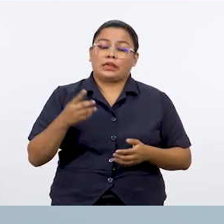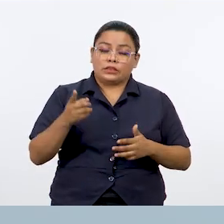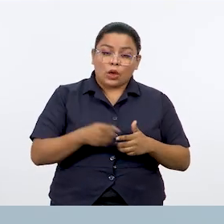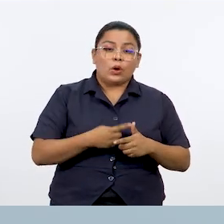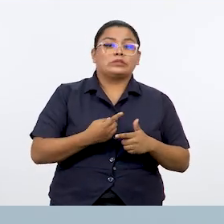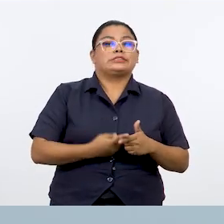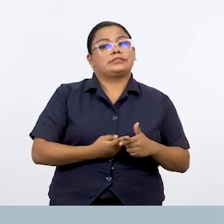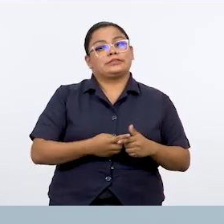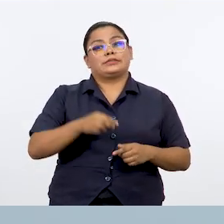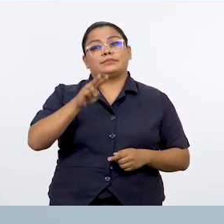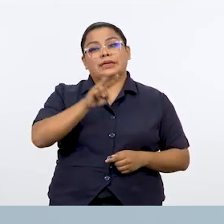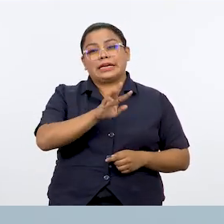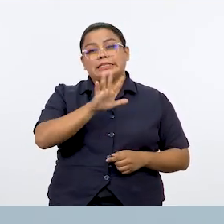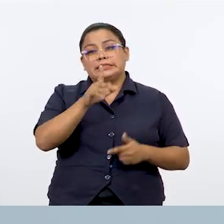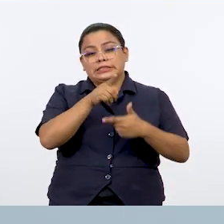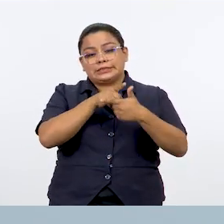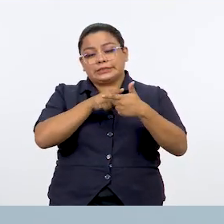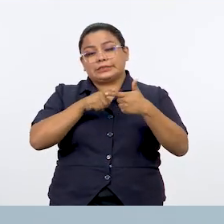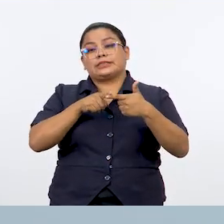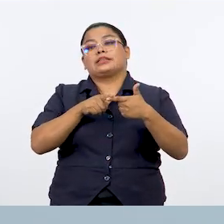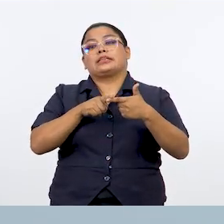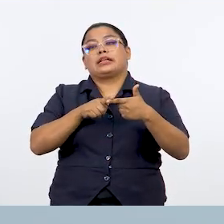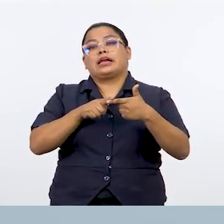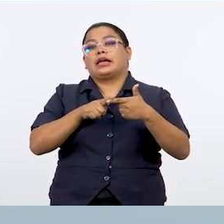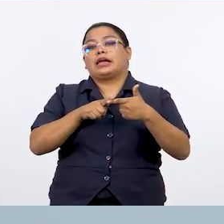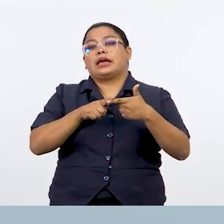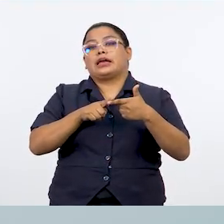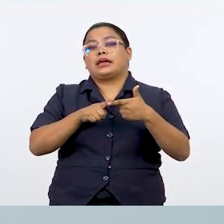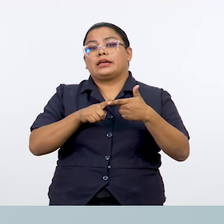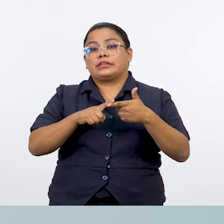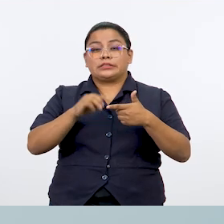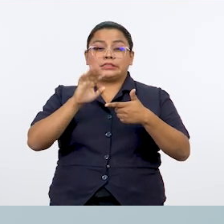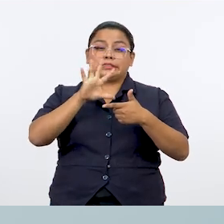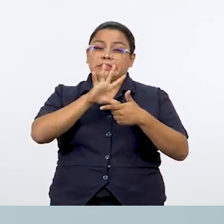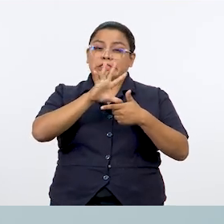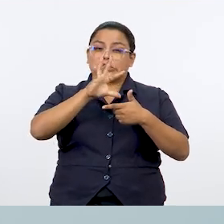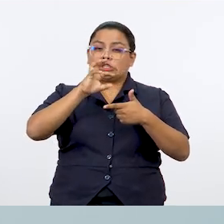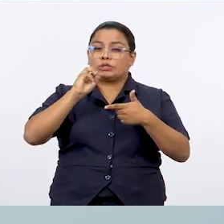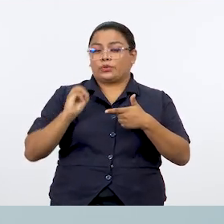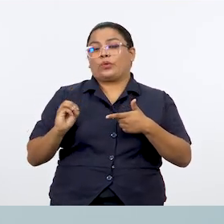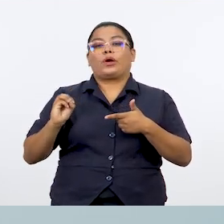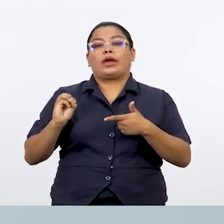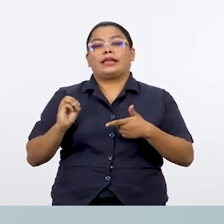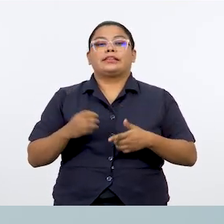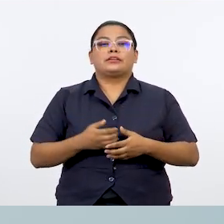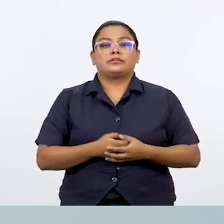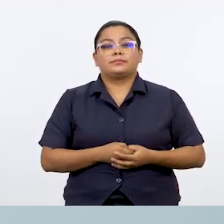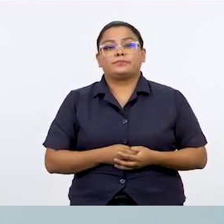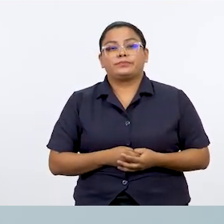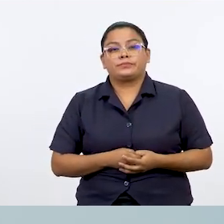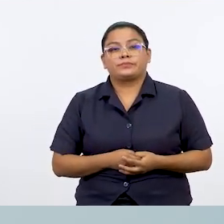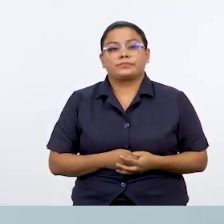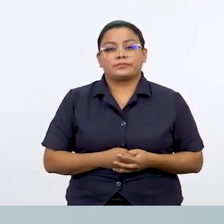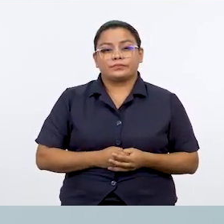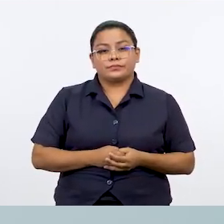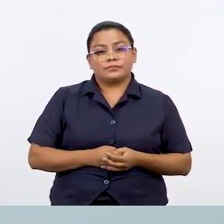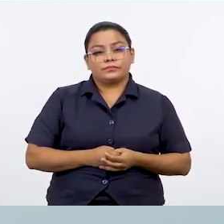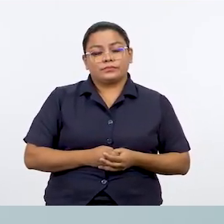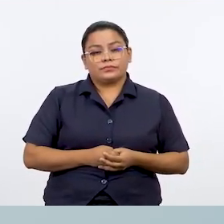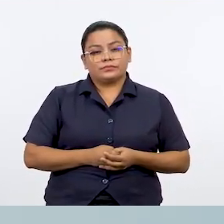Eso quiere decir que nuestra operación sería 25 entre 50.